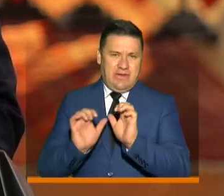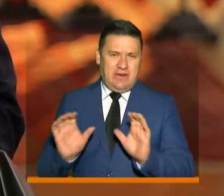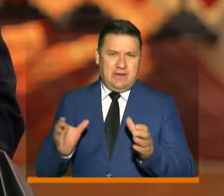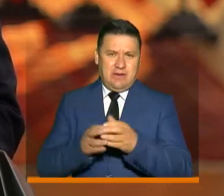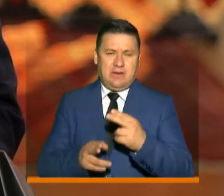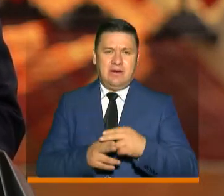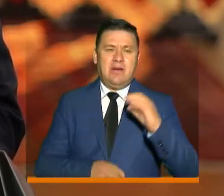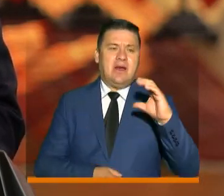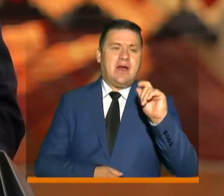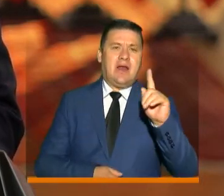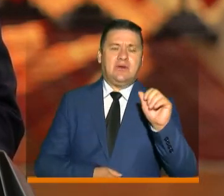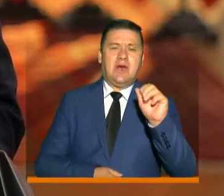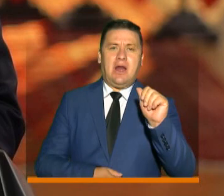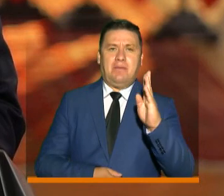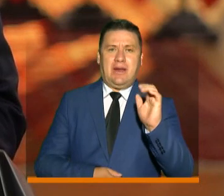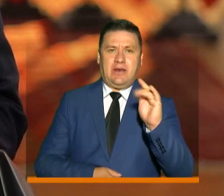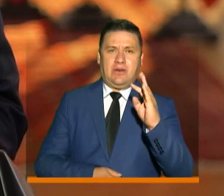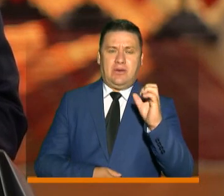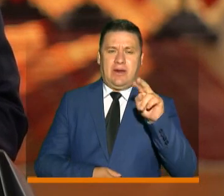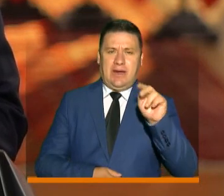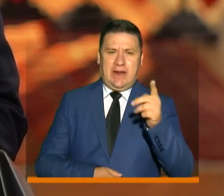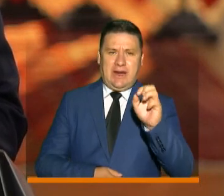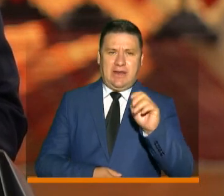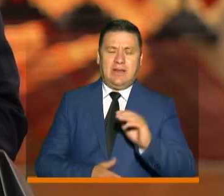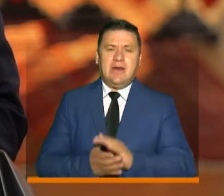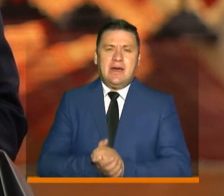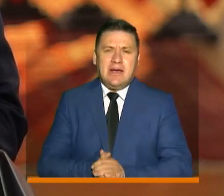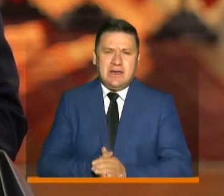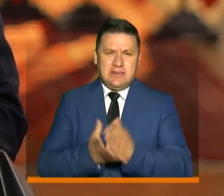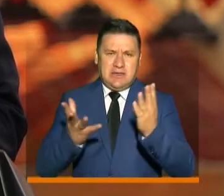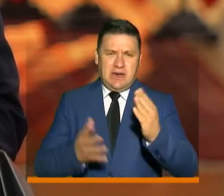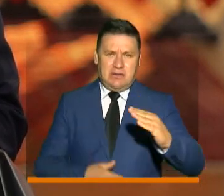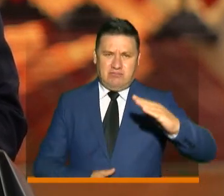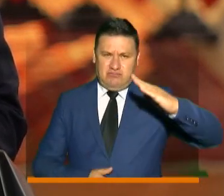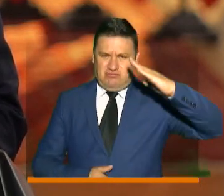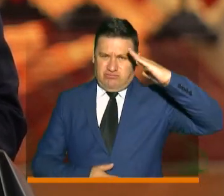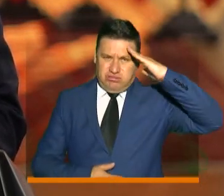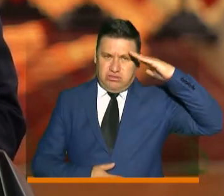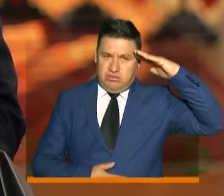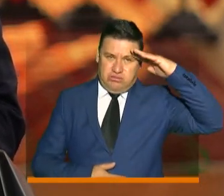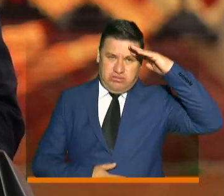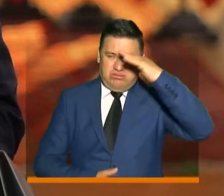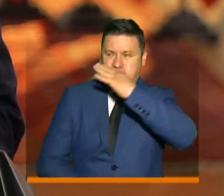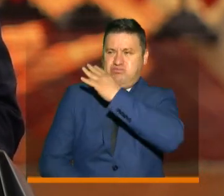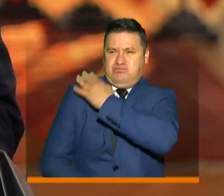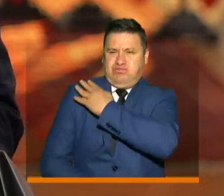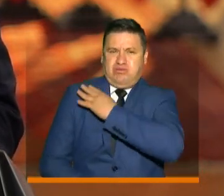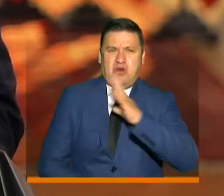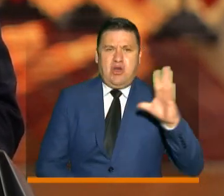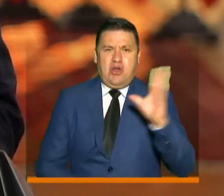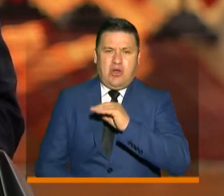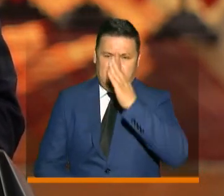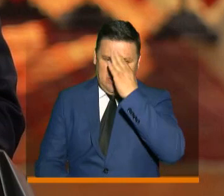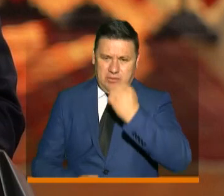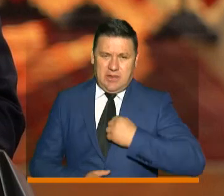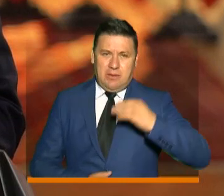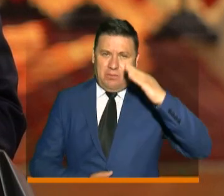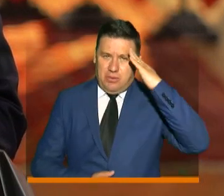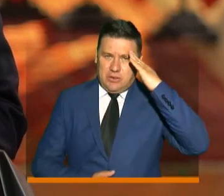pueblo carlos alfonso negret saludo a los comandantes de las fuerzas militares y de policía